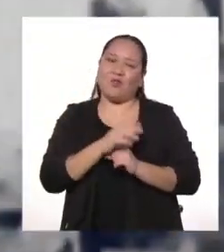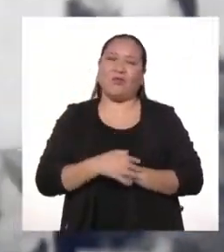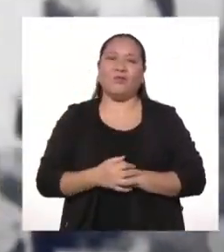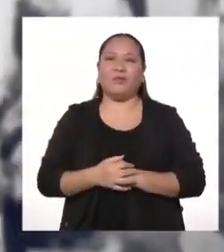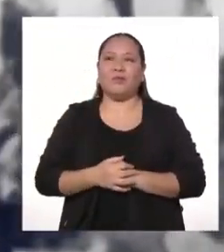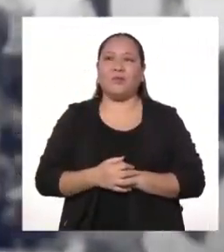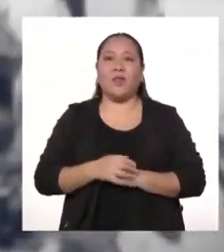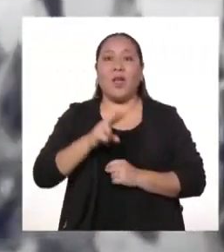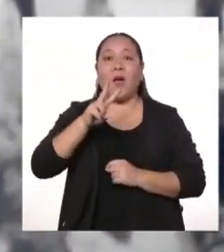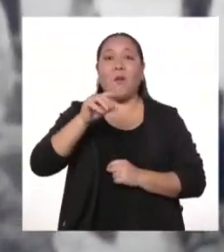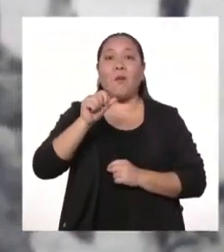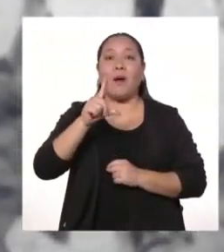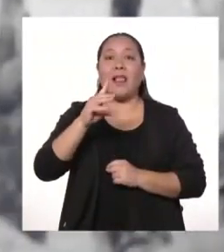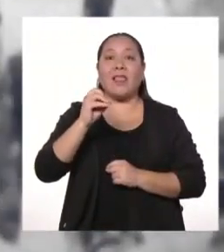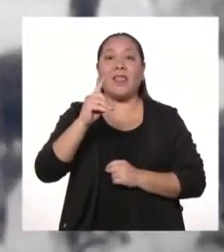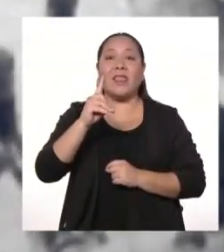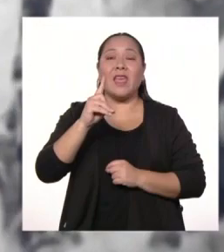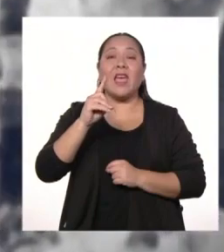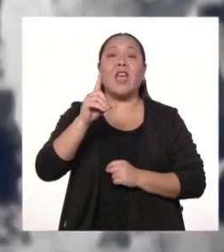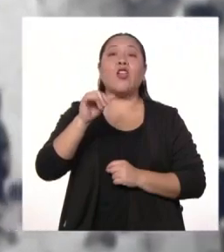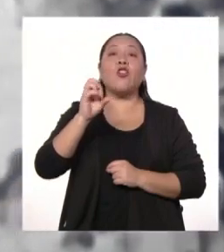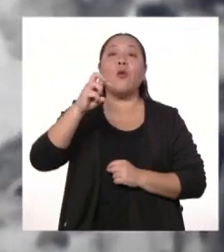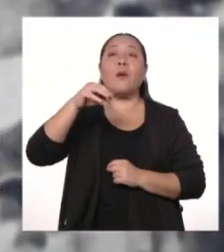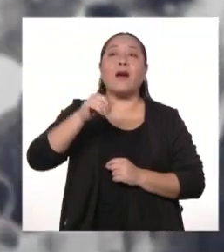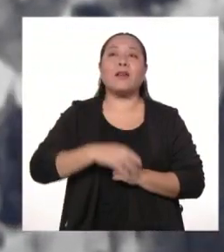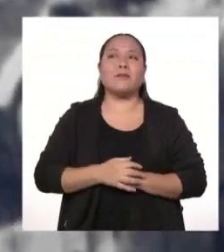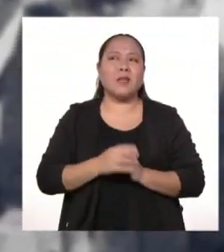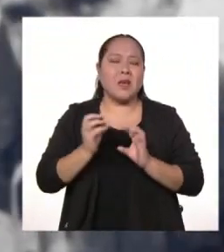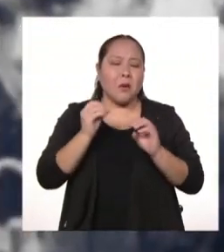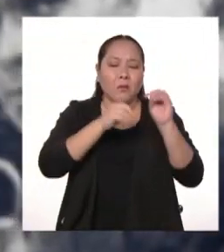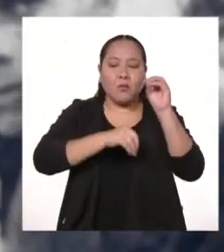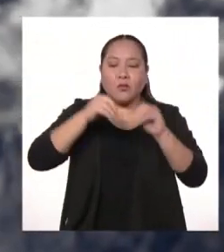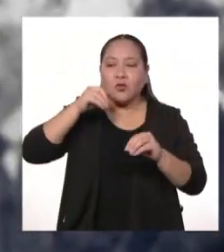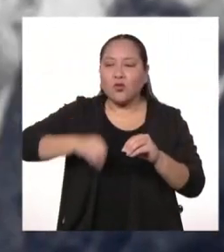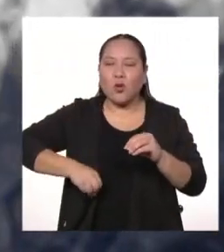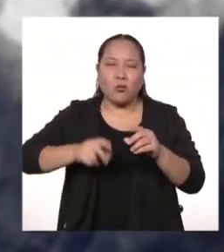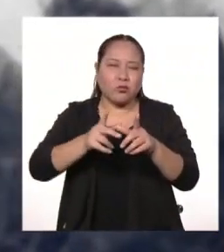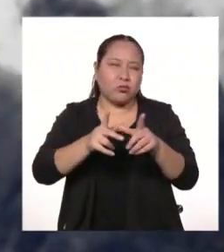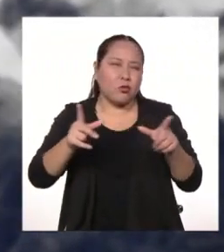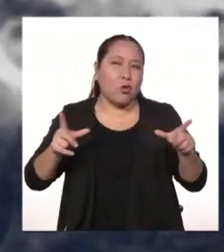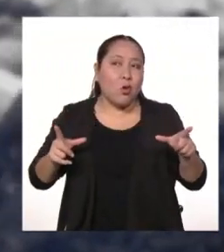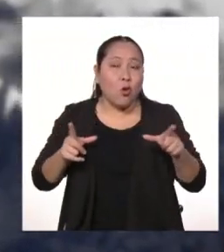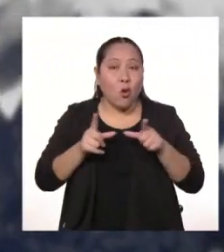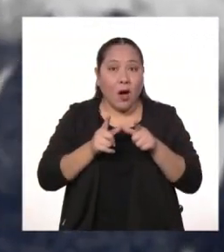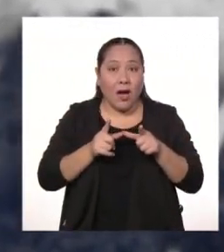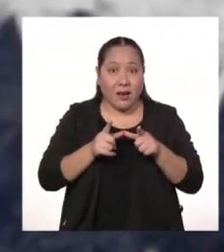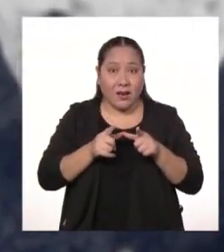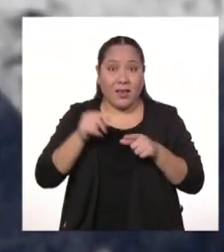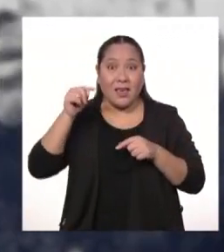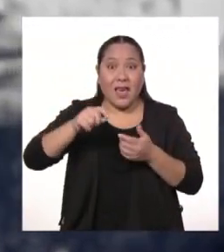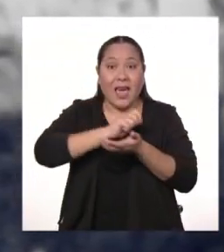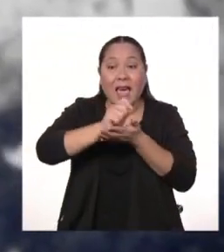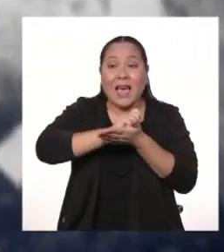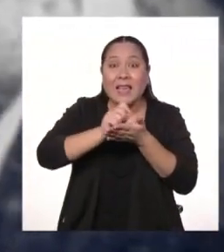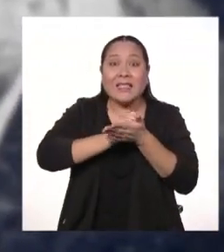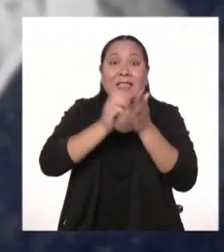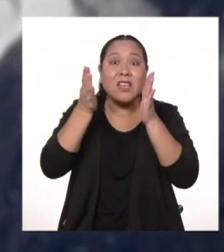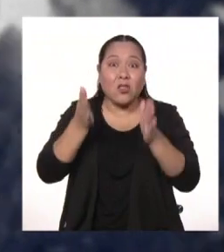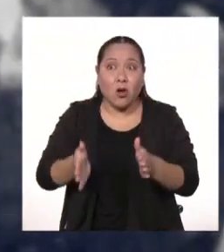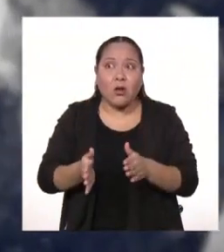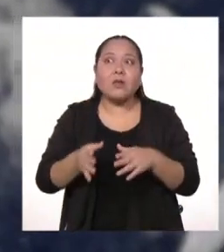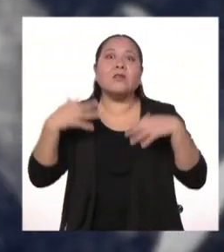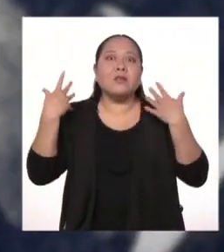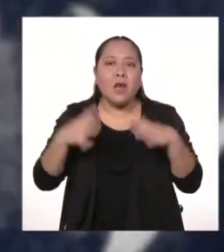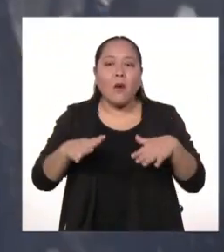Lo que hizo Valdelomar fue crear una suerte de mercado para los escritores, hacer que se dediquen casi a tiempo completo